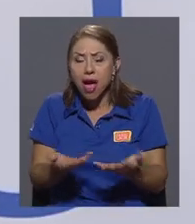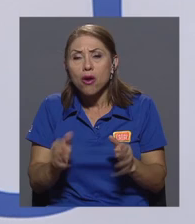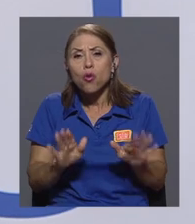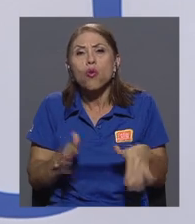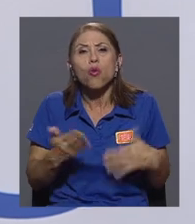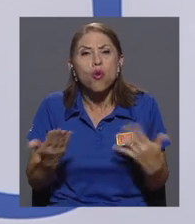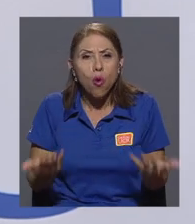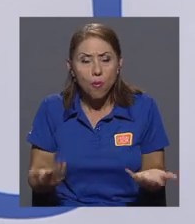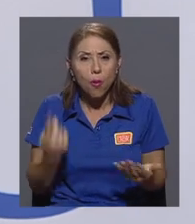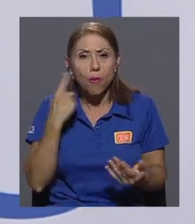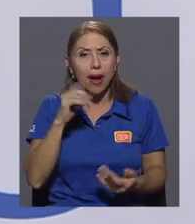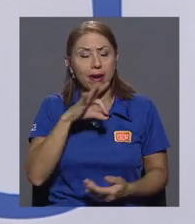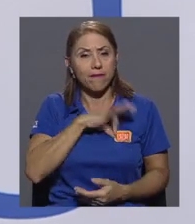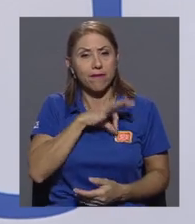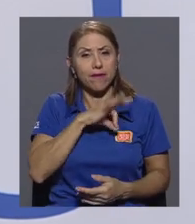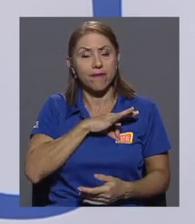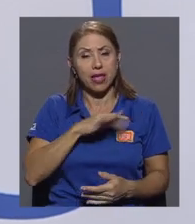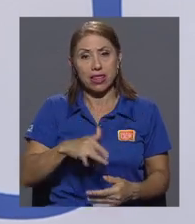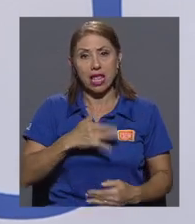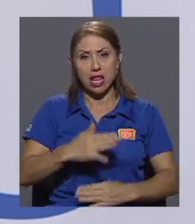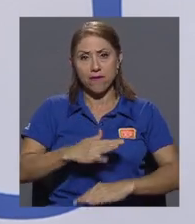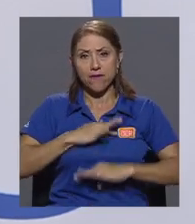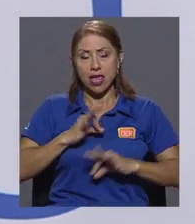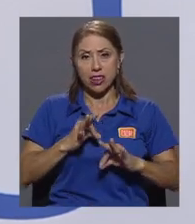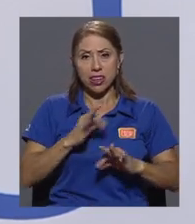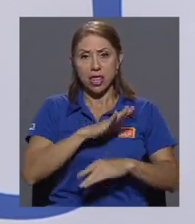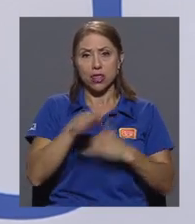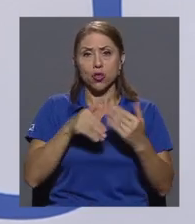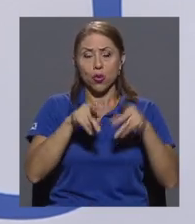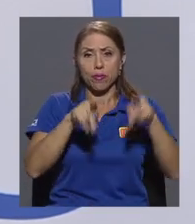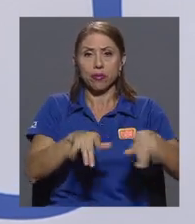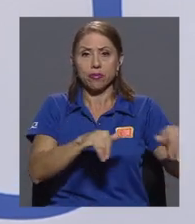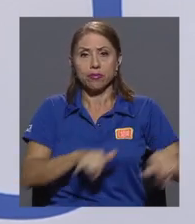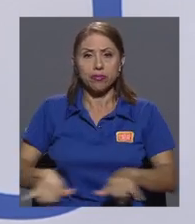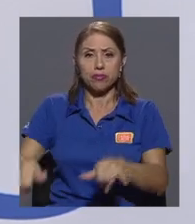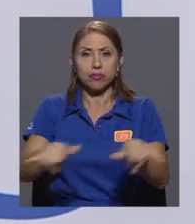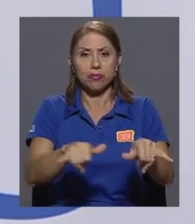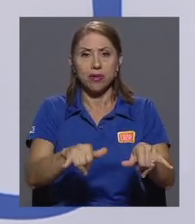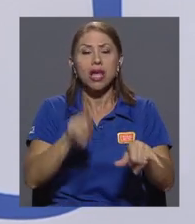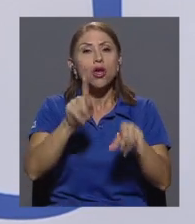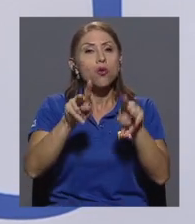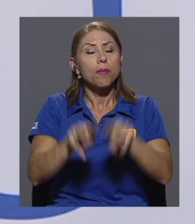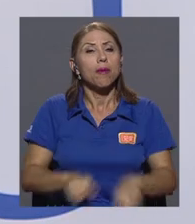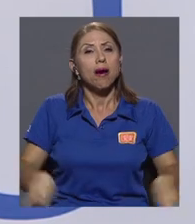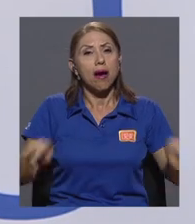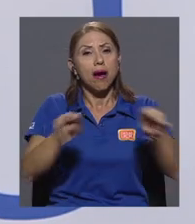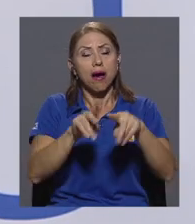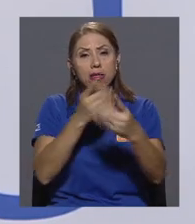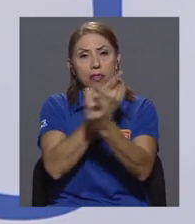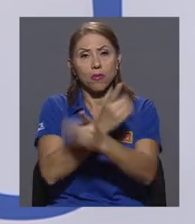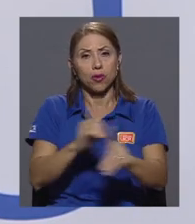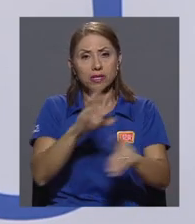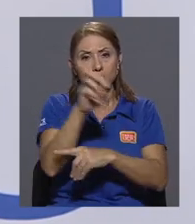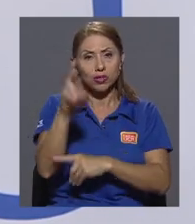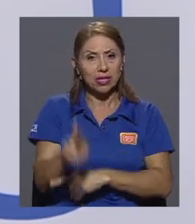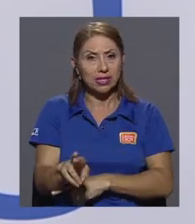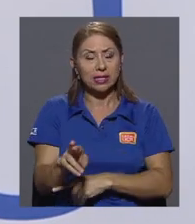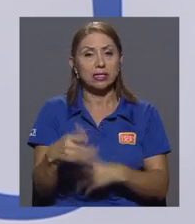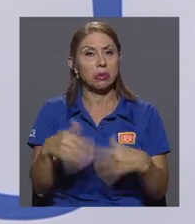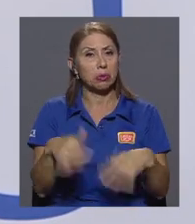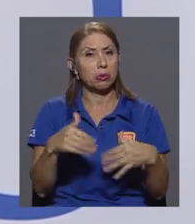favor del bien común que es uno de los valores de la democracia costarricense pues es todo es todo un reto